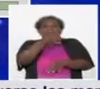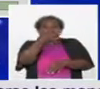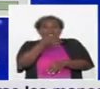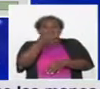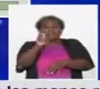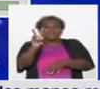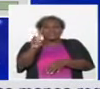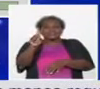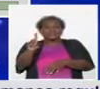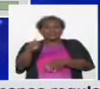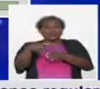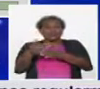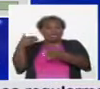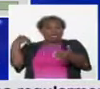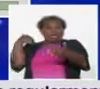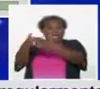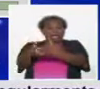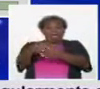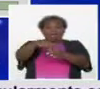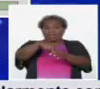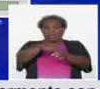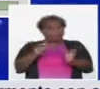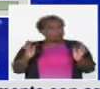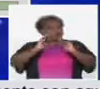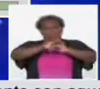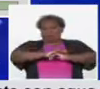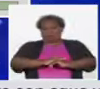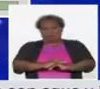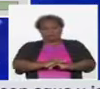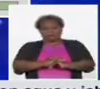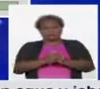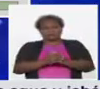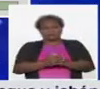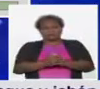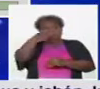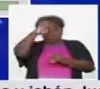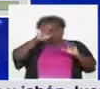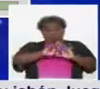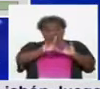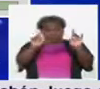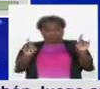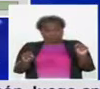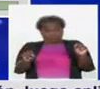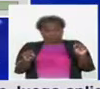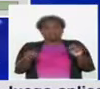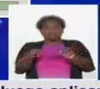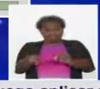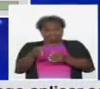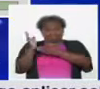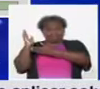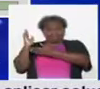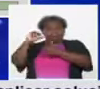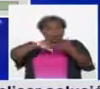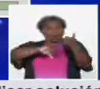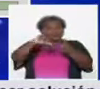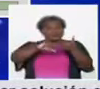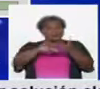casos de COVID-19. Decía que Cuba, con este comportamiento de los casos ayer,